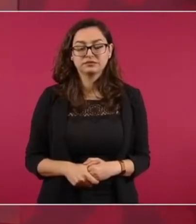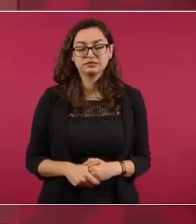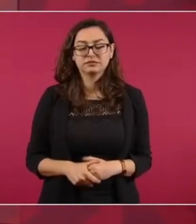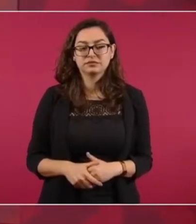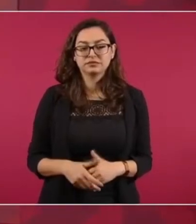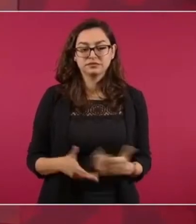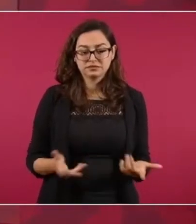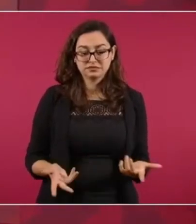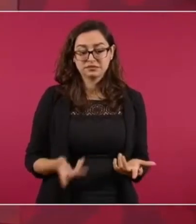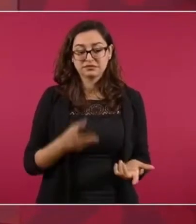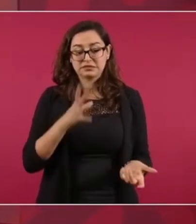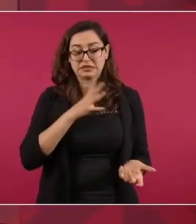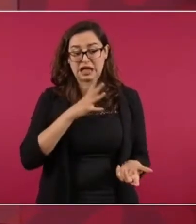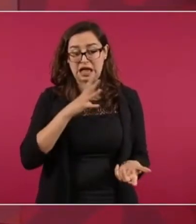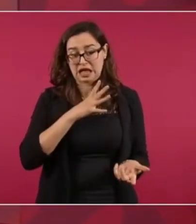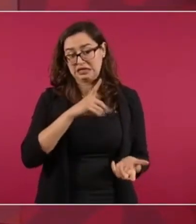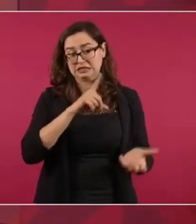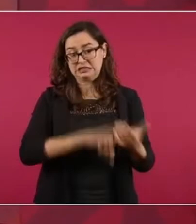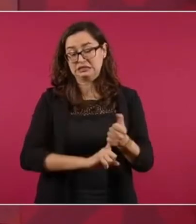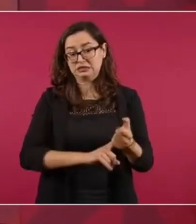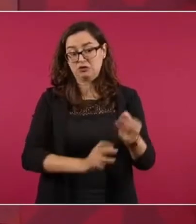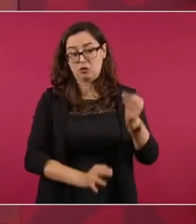meternos nosotros, ¿no?,